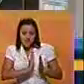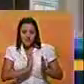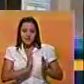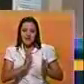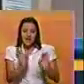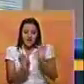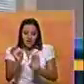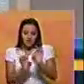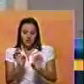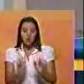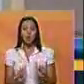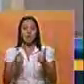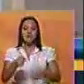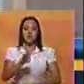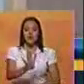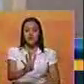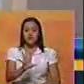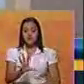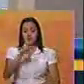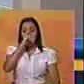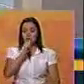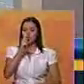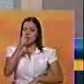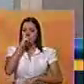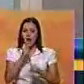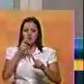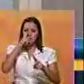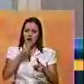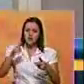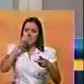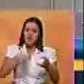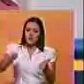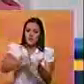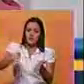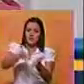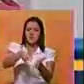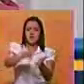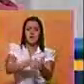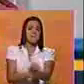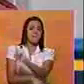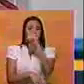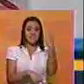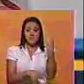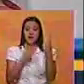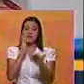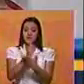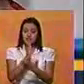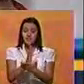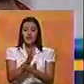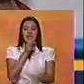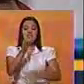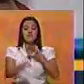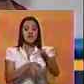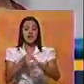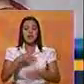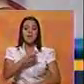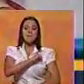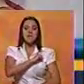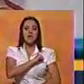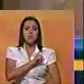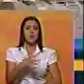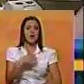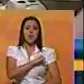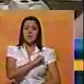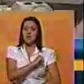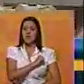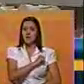partir de los 45 años, todos los años. Una de las principales cosas que nosotras las mujeres tenemos que vencer es el miedo. Y ver